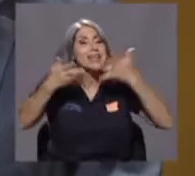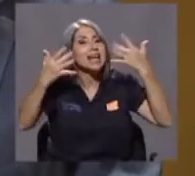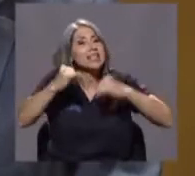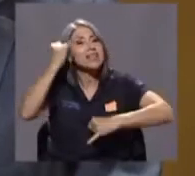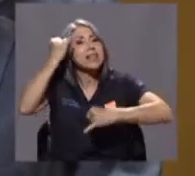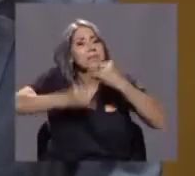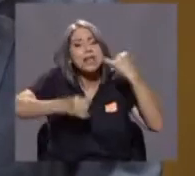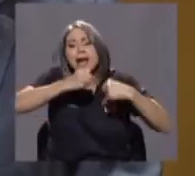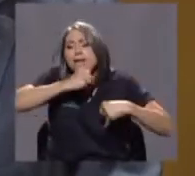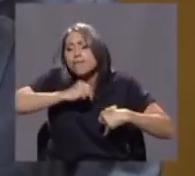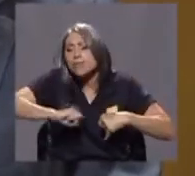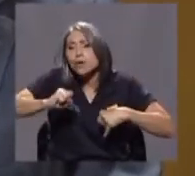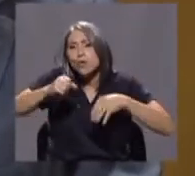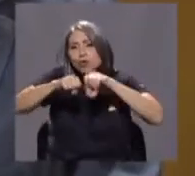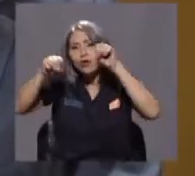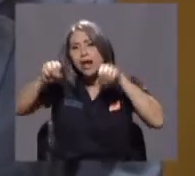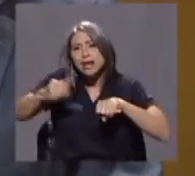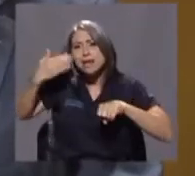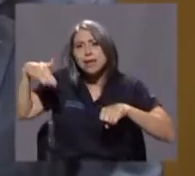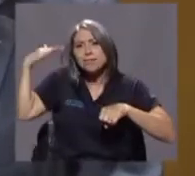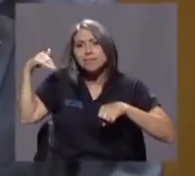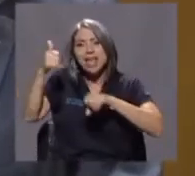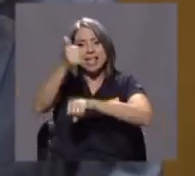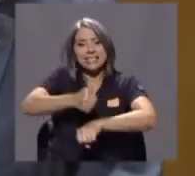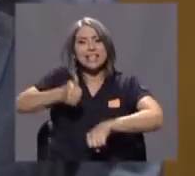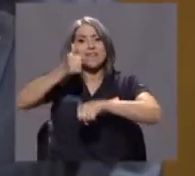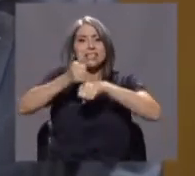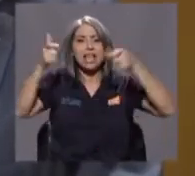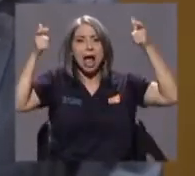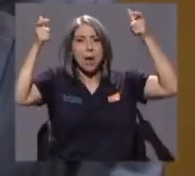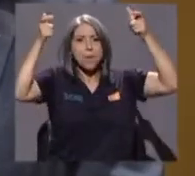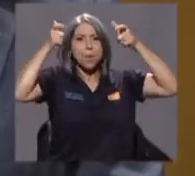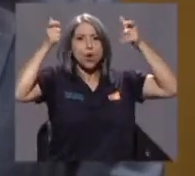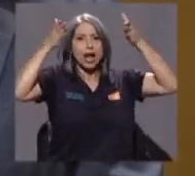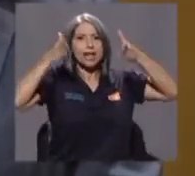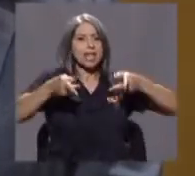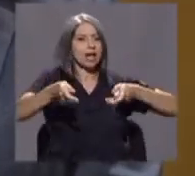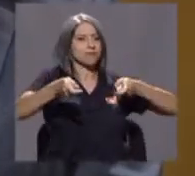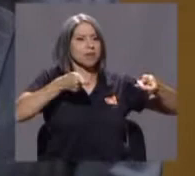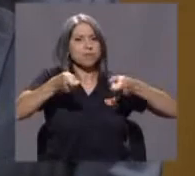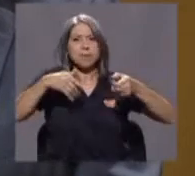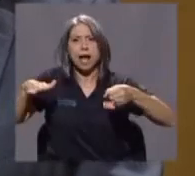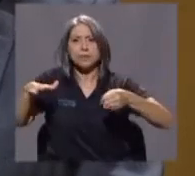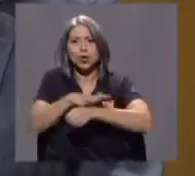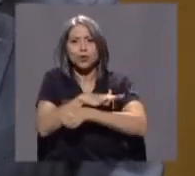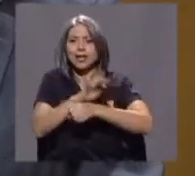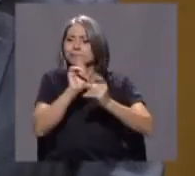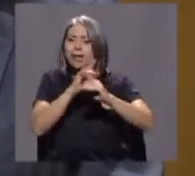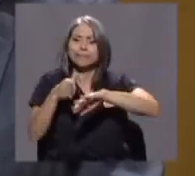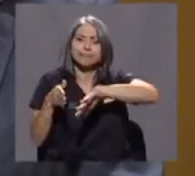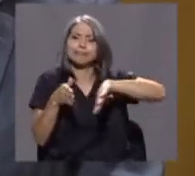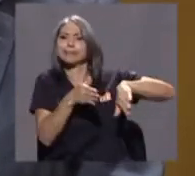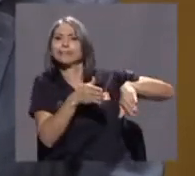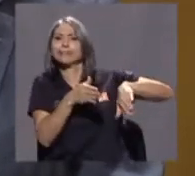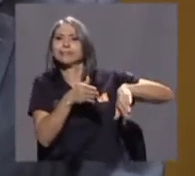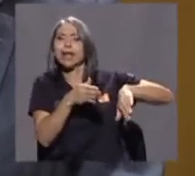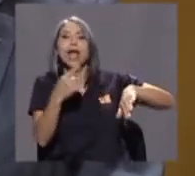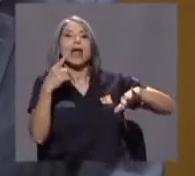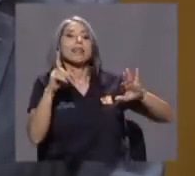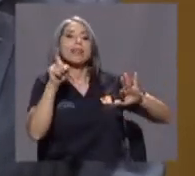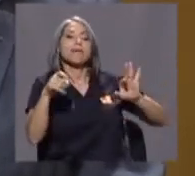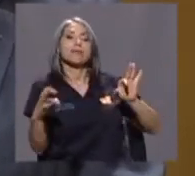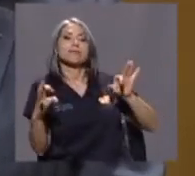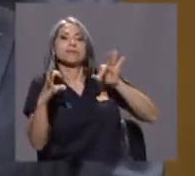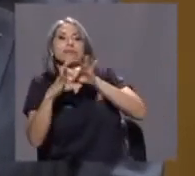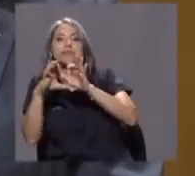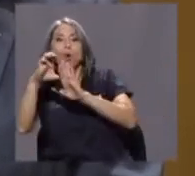antiguo régimen que establecía una monarquía absoluta. ¿Por qué? Porque a semejanza de lo que dice la Constitución